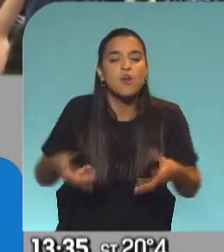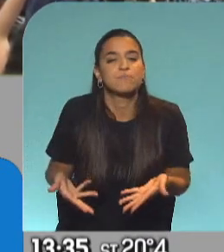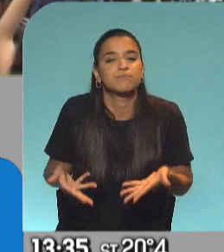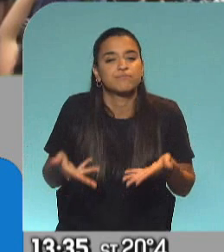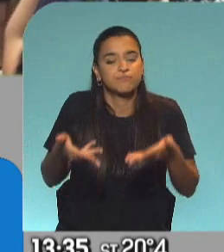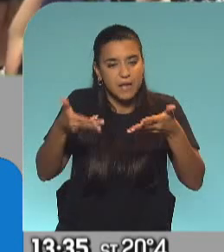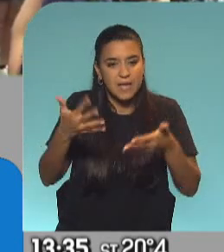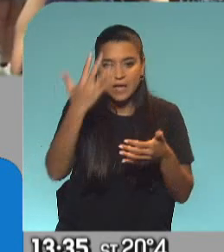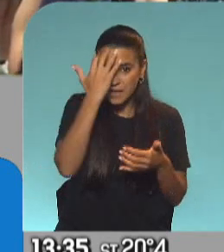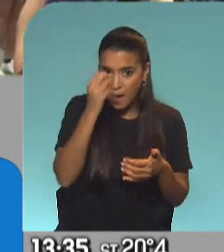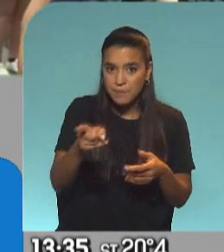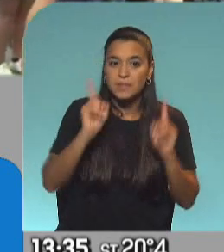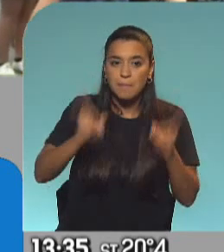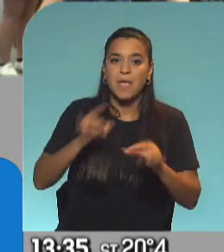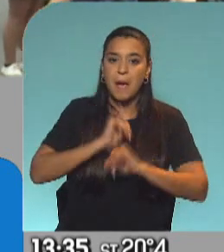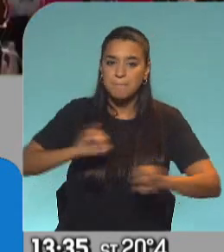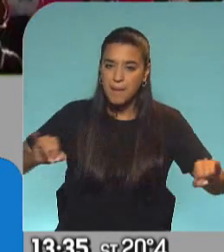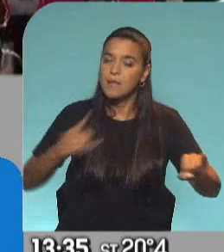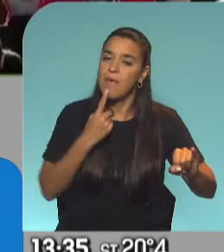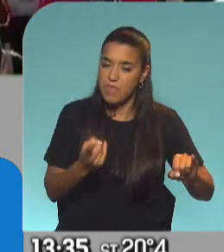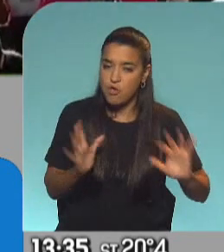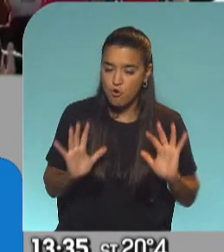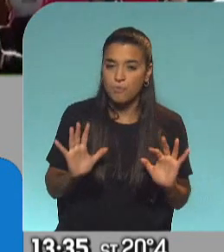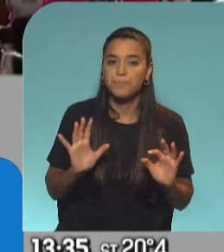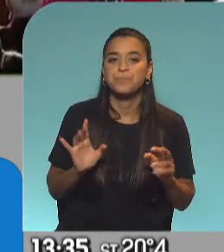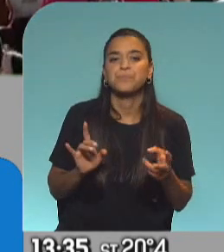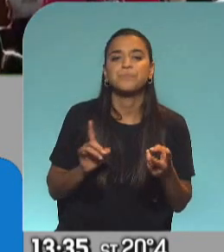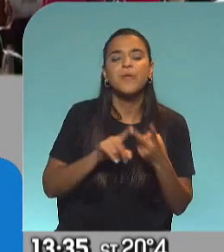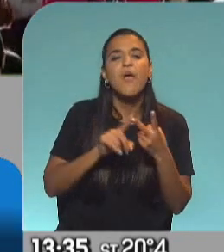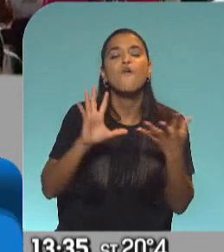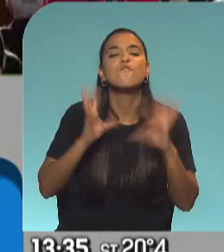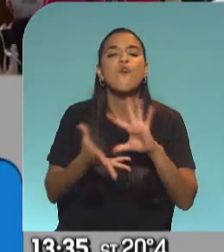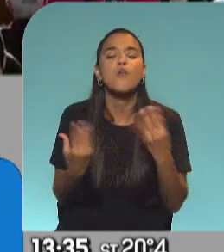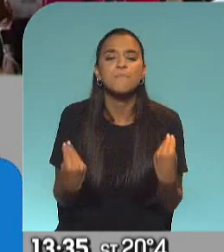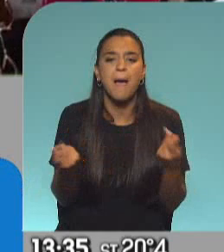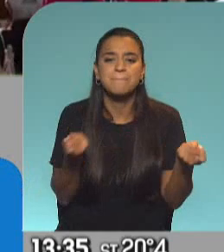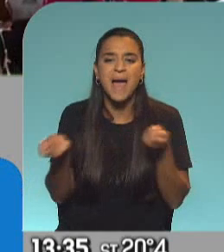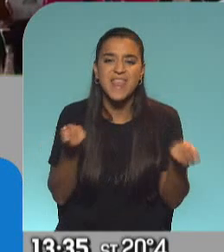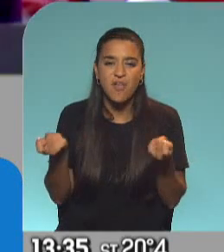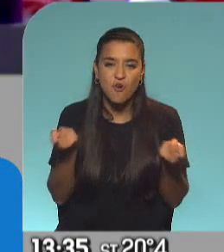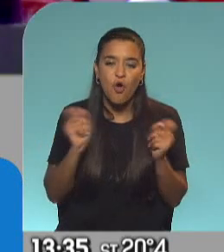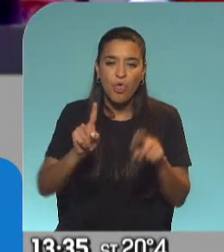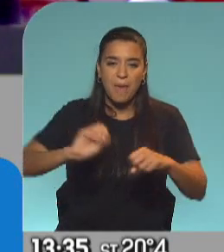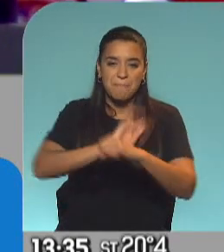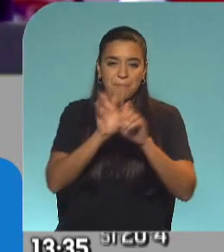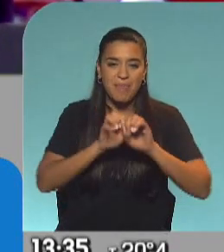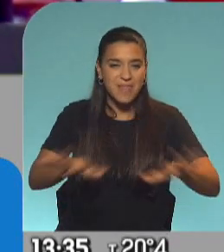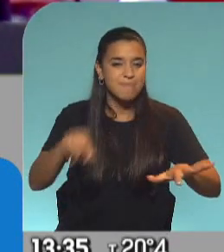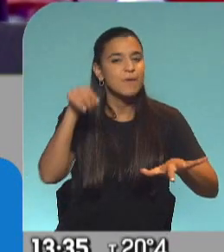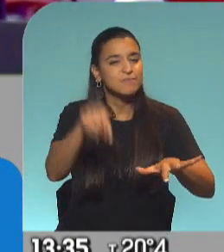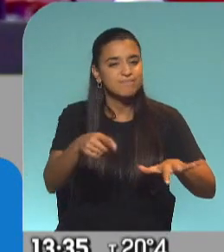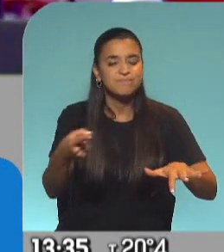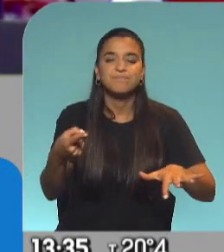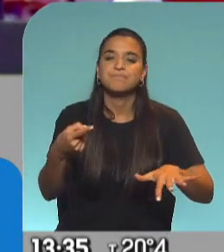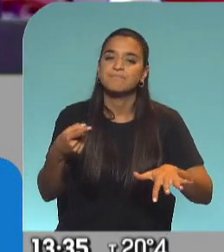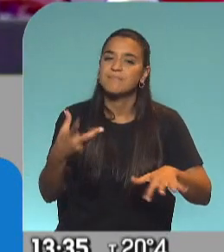bien dijo Trump en su propia campaña, sino la forma en la que él manejó la pandemia,